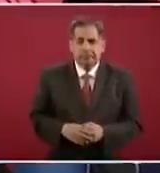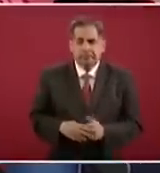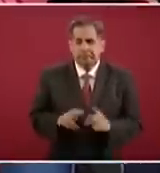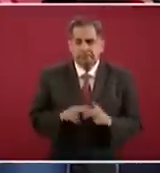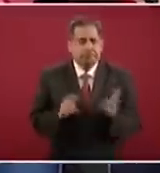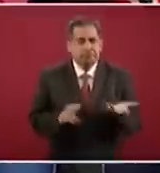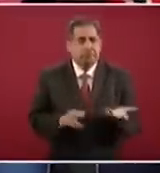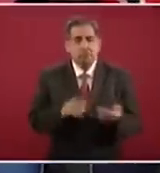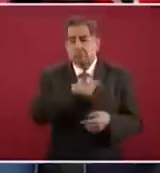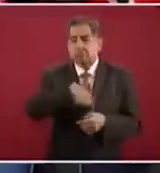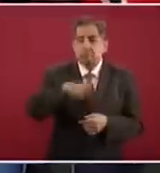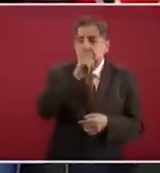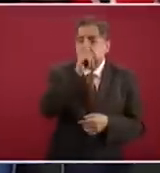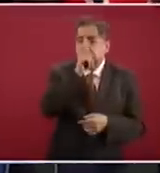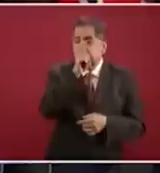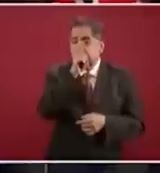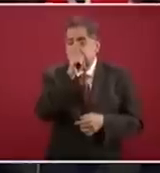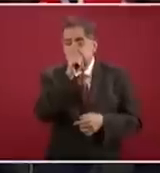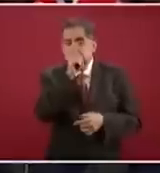nadie dijo nada,